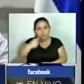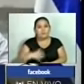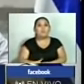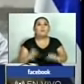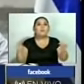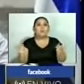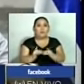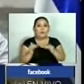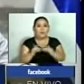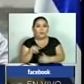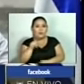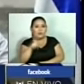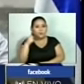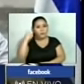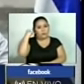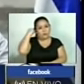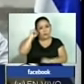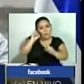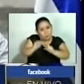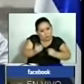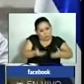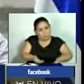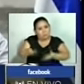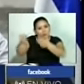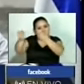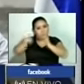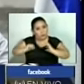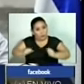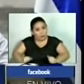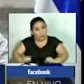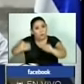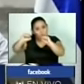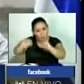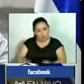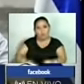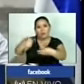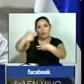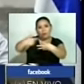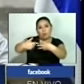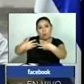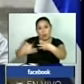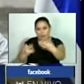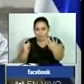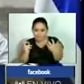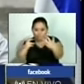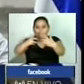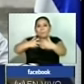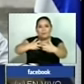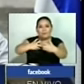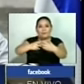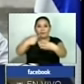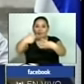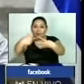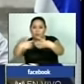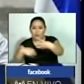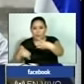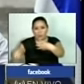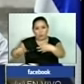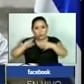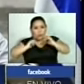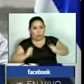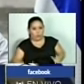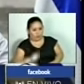es importante otorgarle al gobierno facultades y herramientas dentro de nuestro marco constitucional para que pueda de